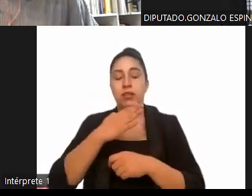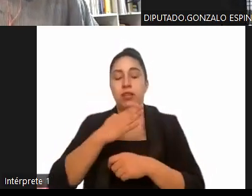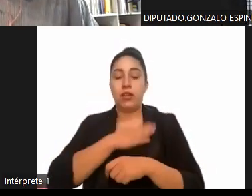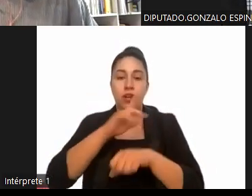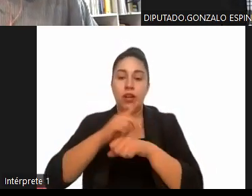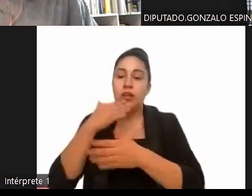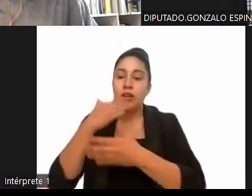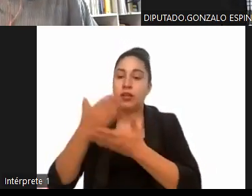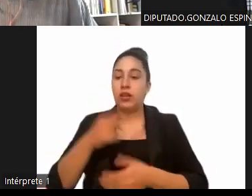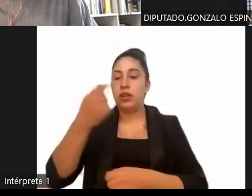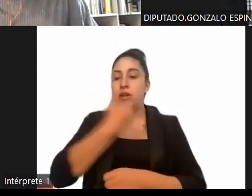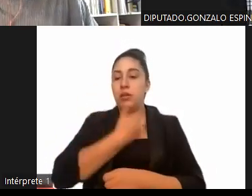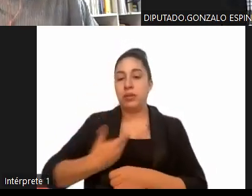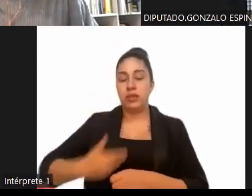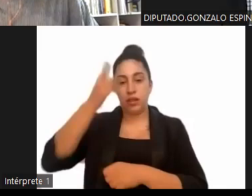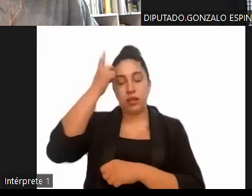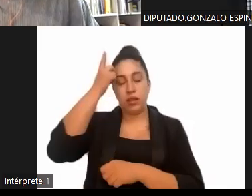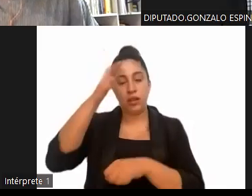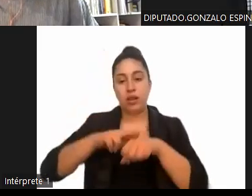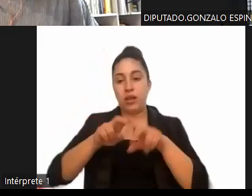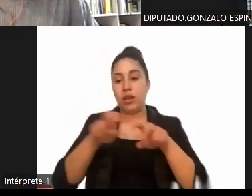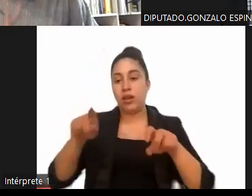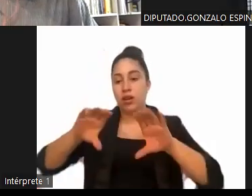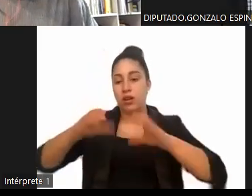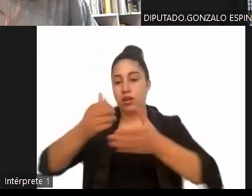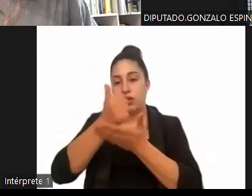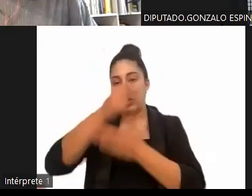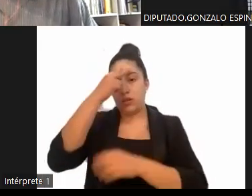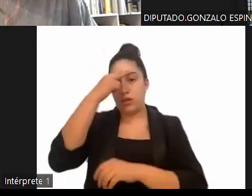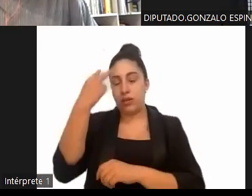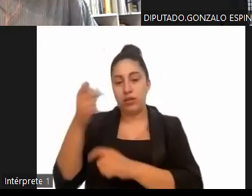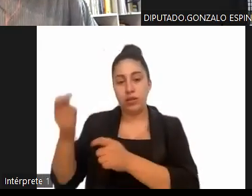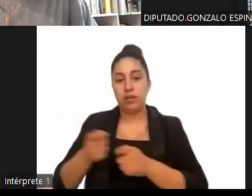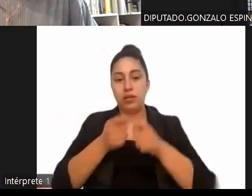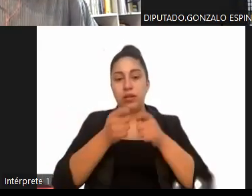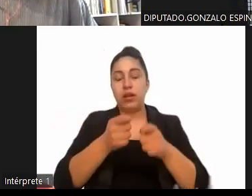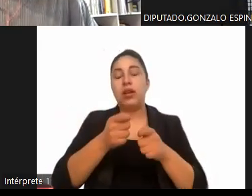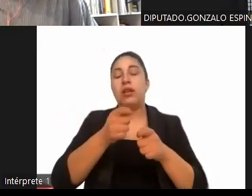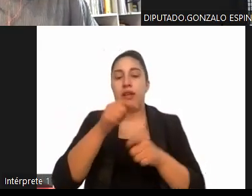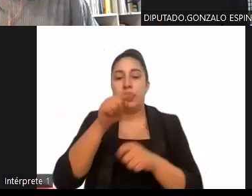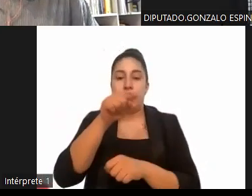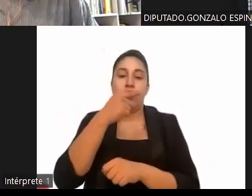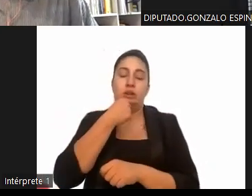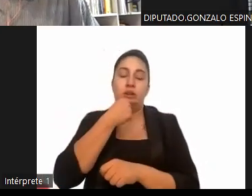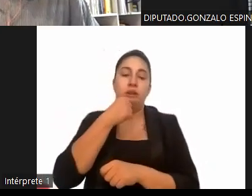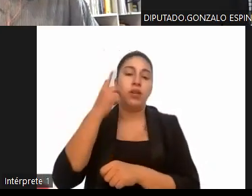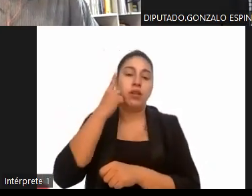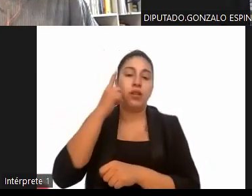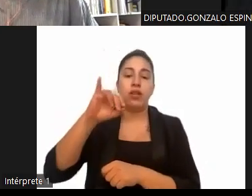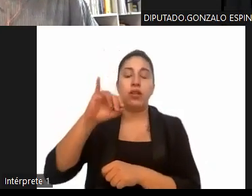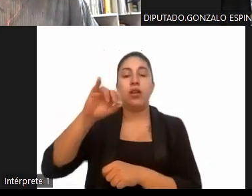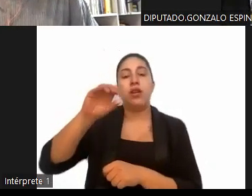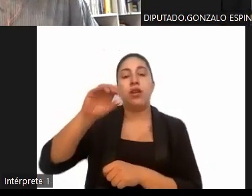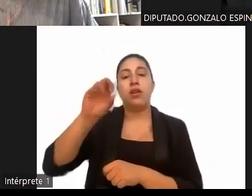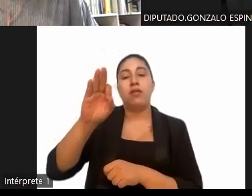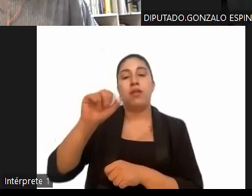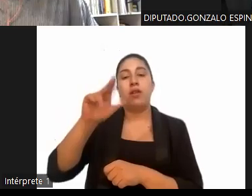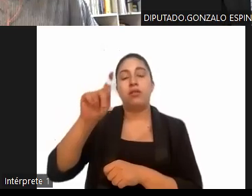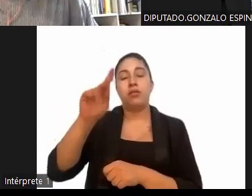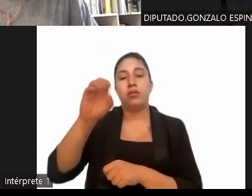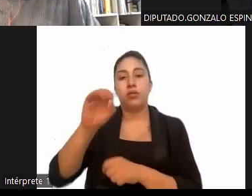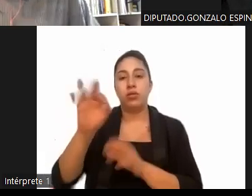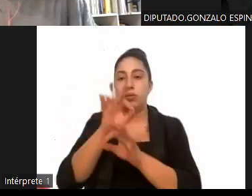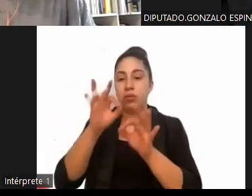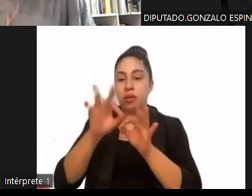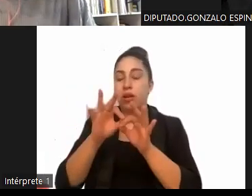Fausto Manuel Zamorano Esparza para presidir las sesiones del comité como presidente de la mesa directiva de este órgano legislativo, conforme lo establecido en la